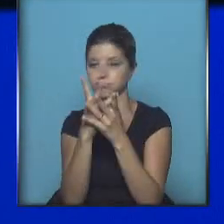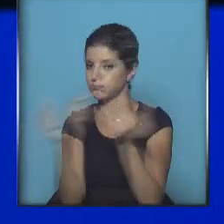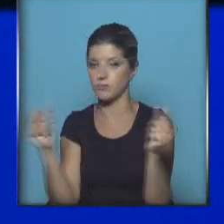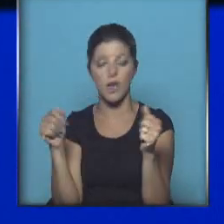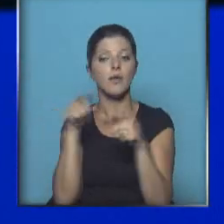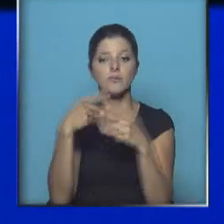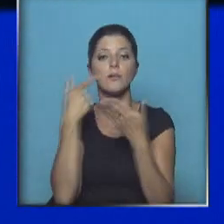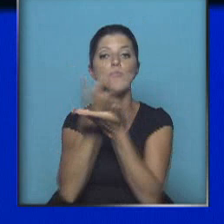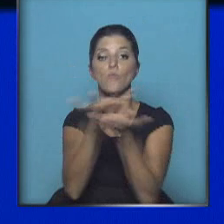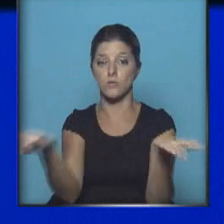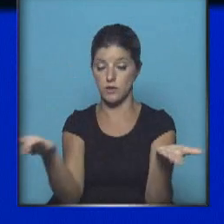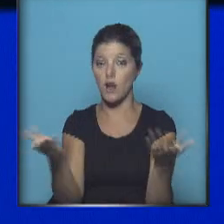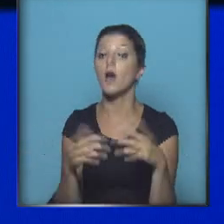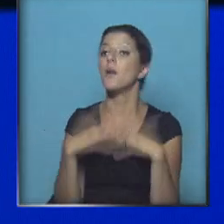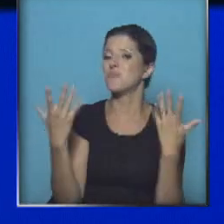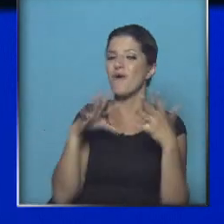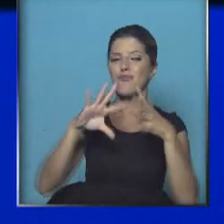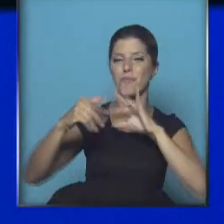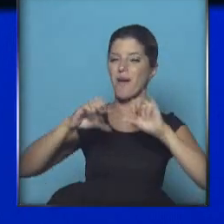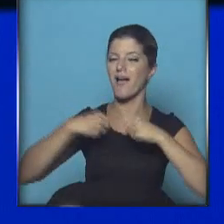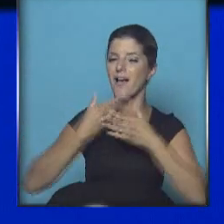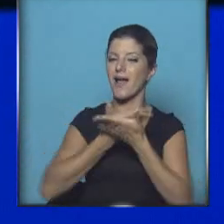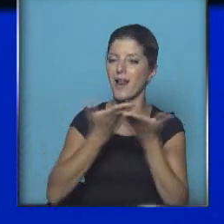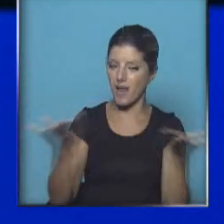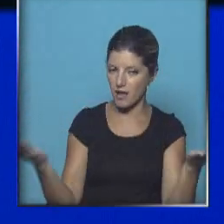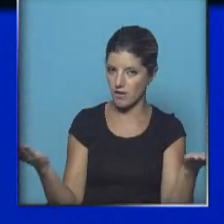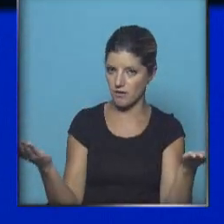actitud transparente, clara.